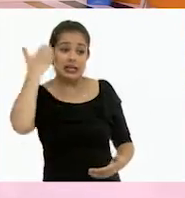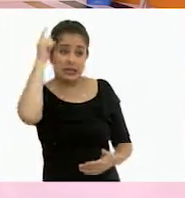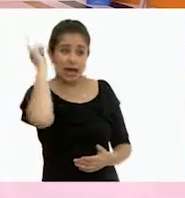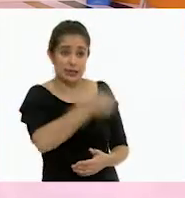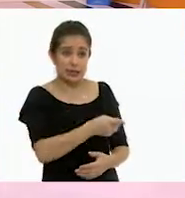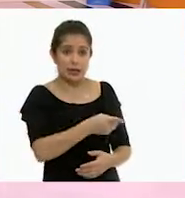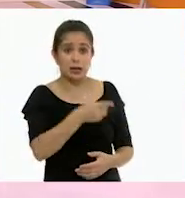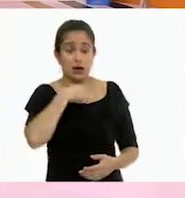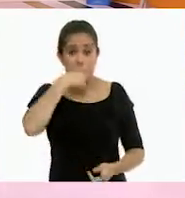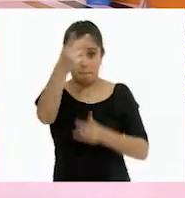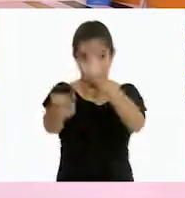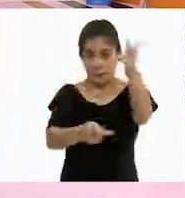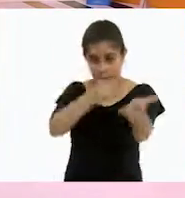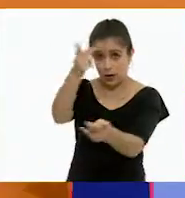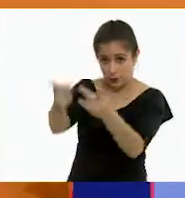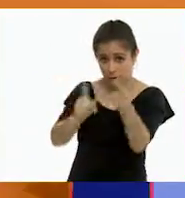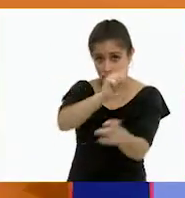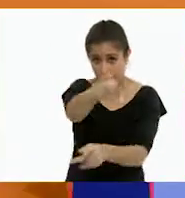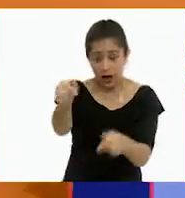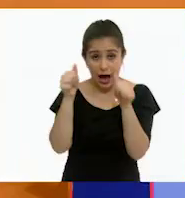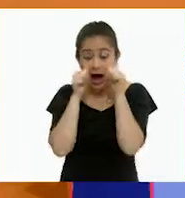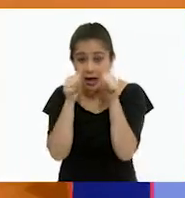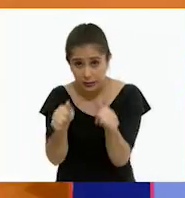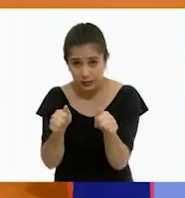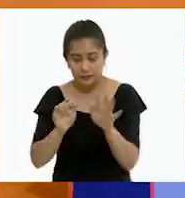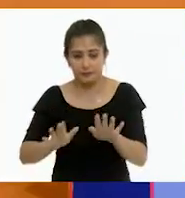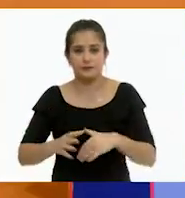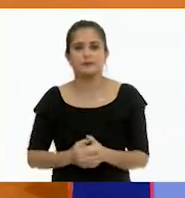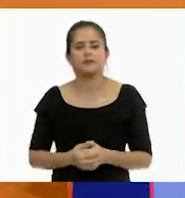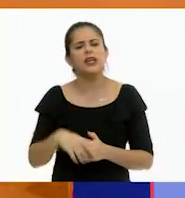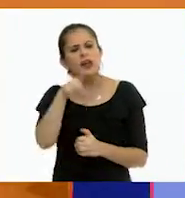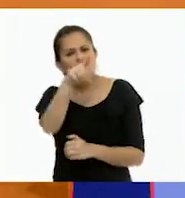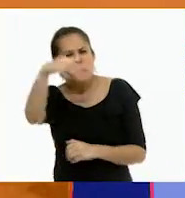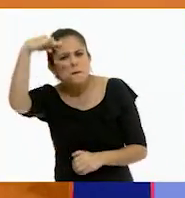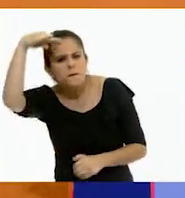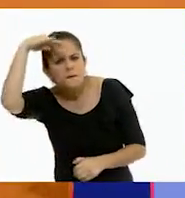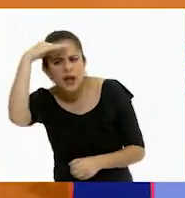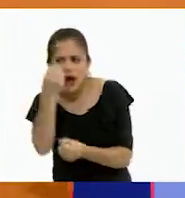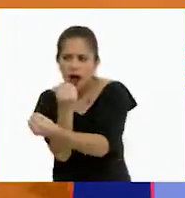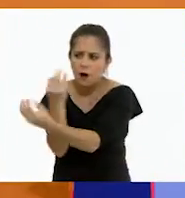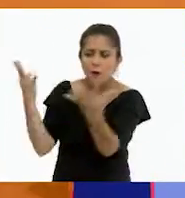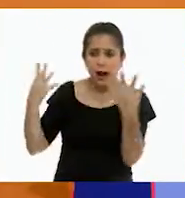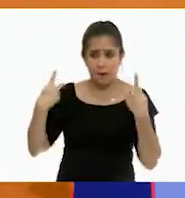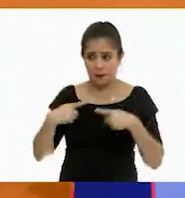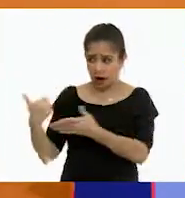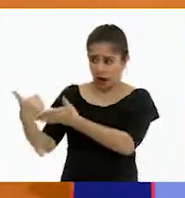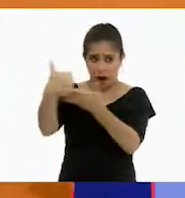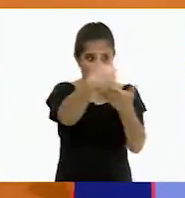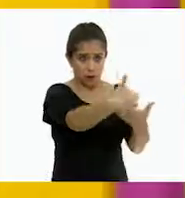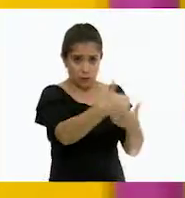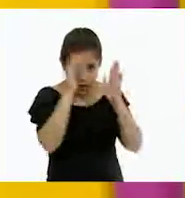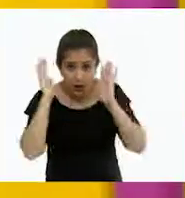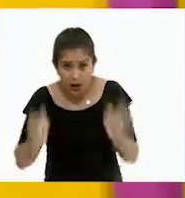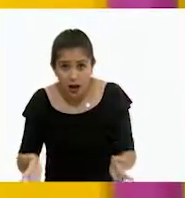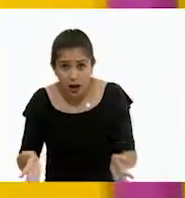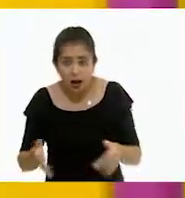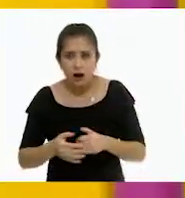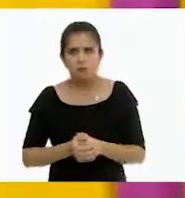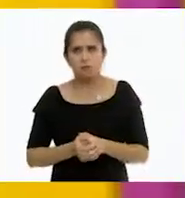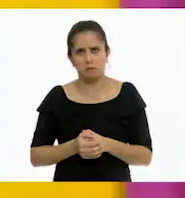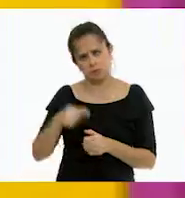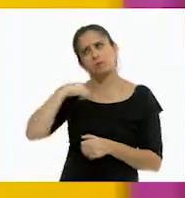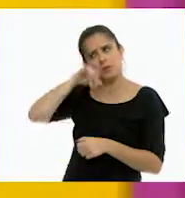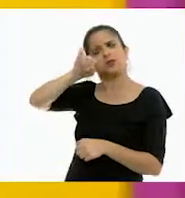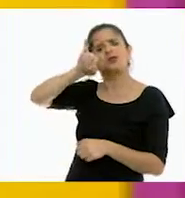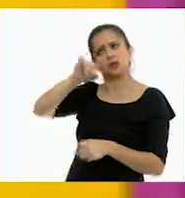preguntas. ¿Tú piensas que algunas personas te han ayudado? Sí,